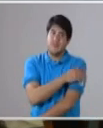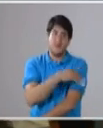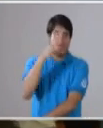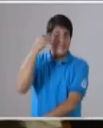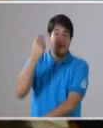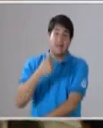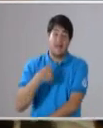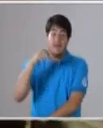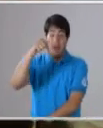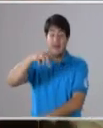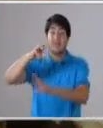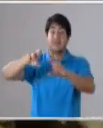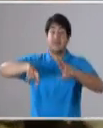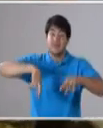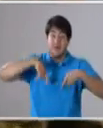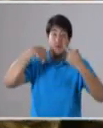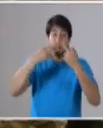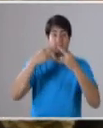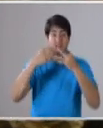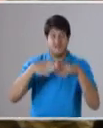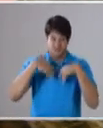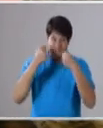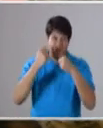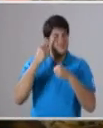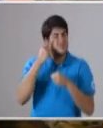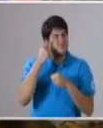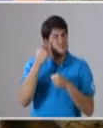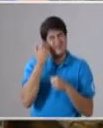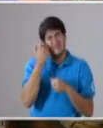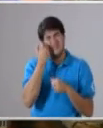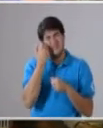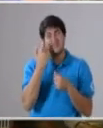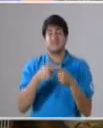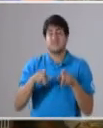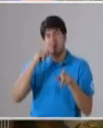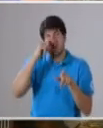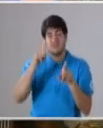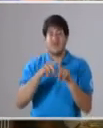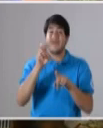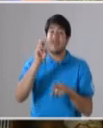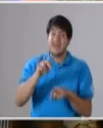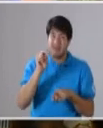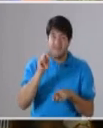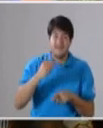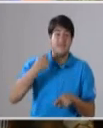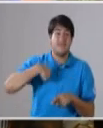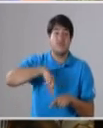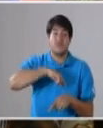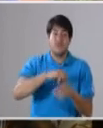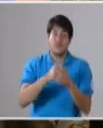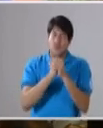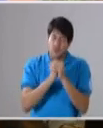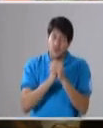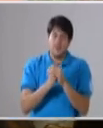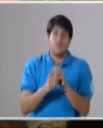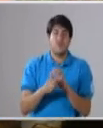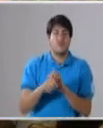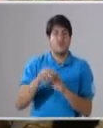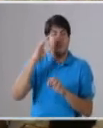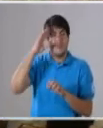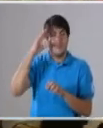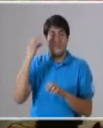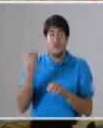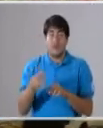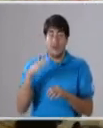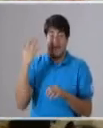faceta de recuperación. Y también necesito que oremos porque pronto,